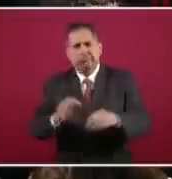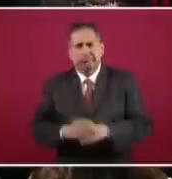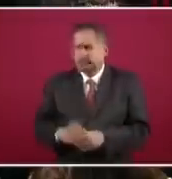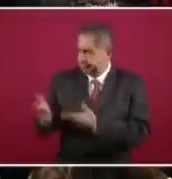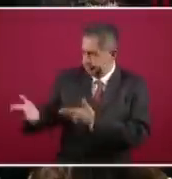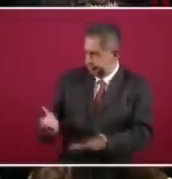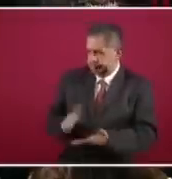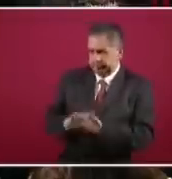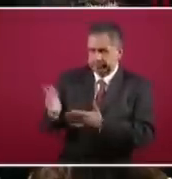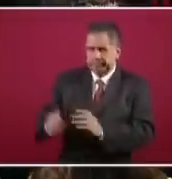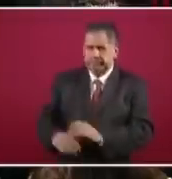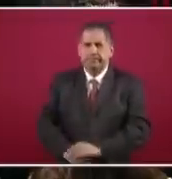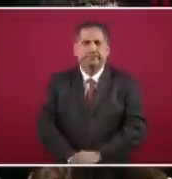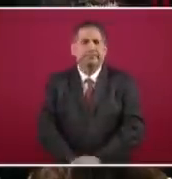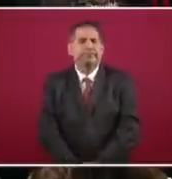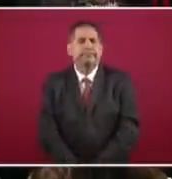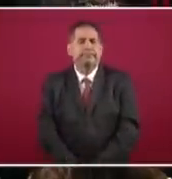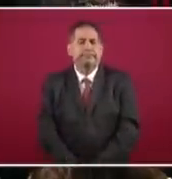gracias.